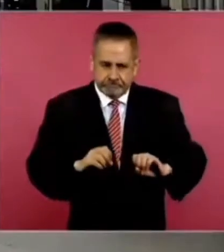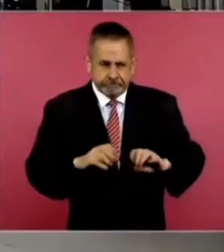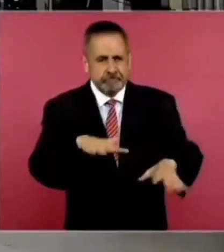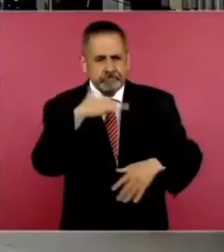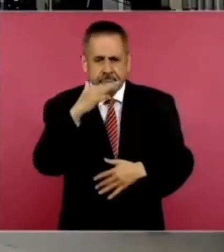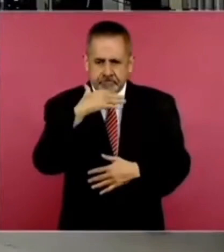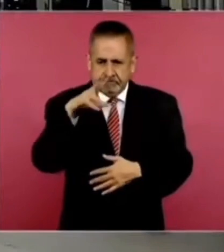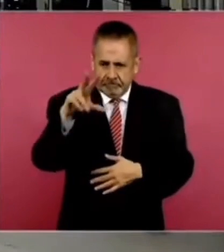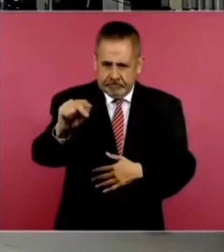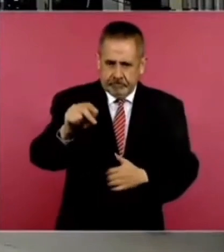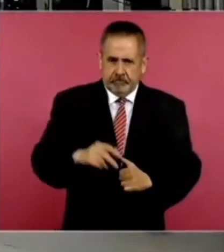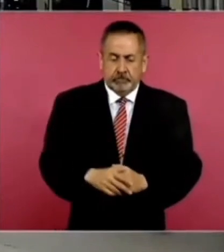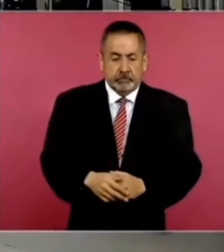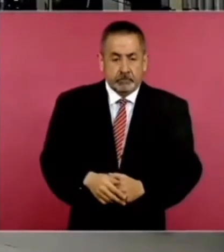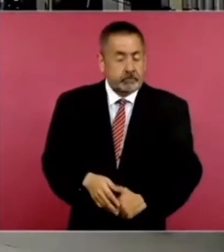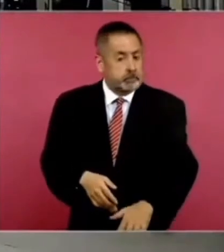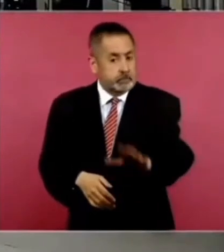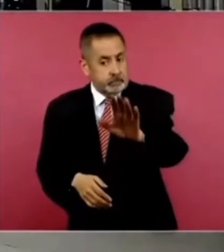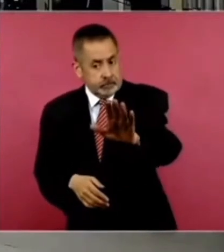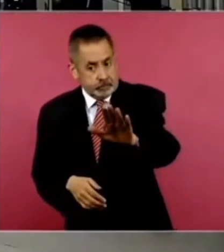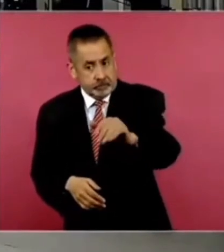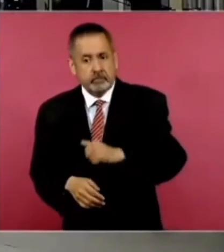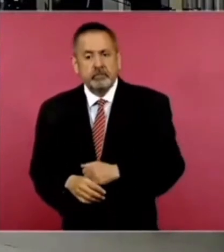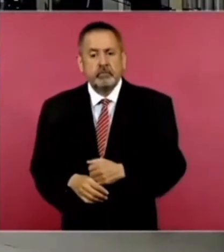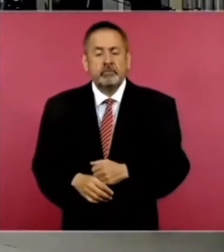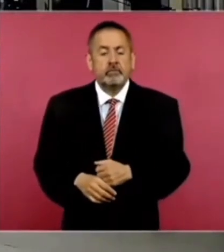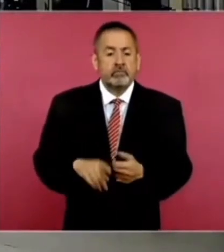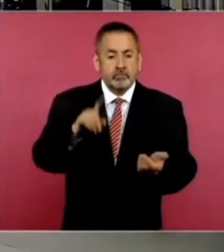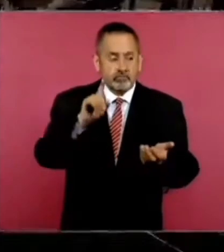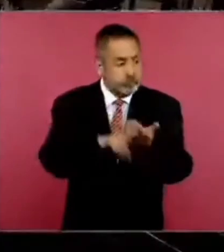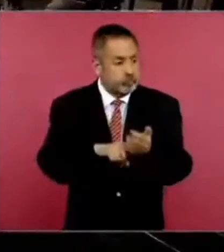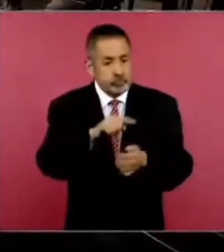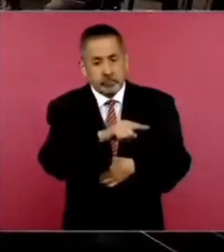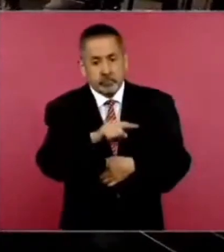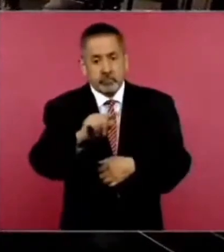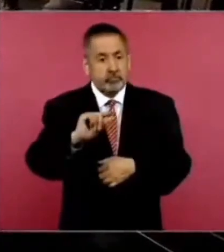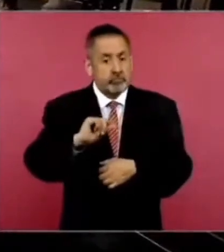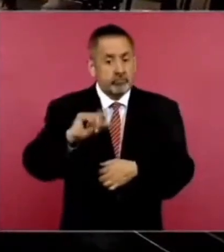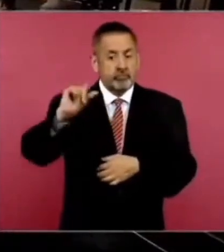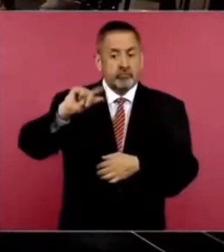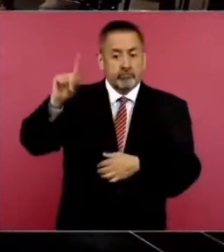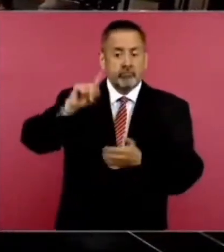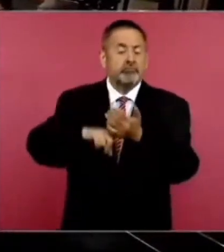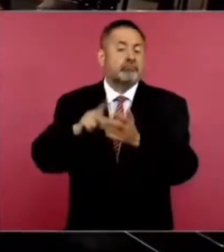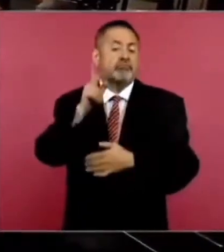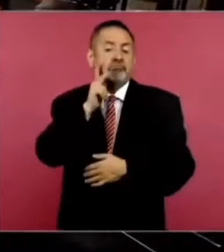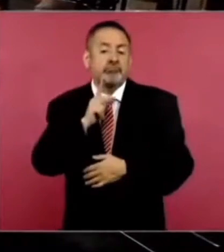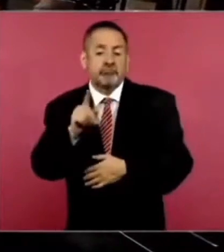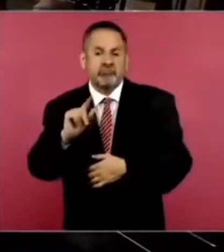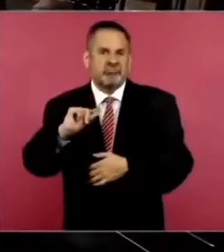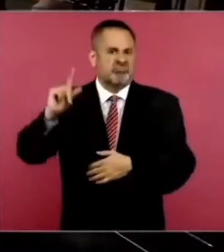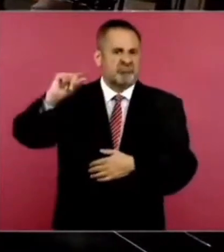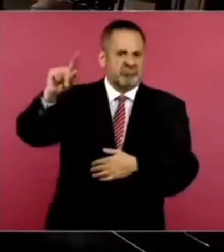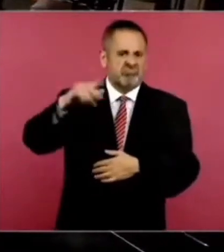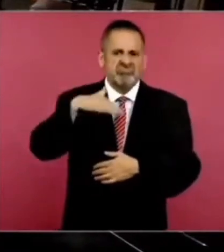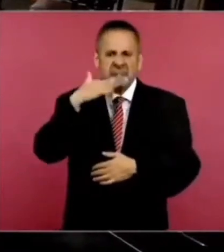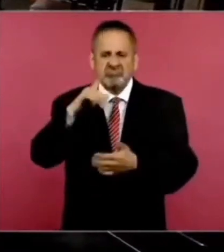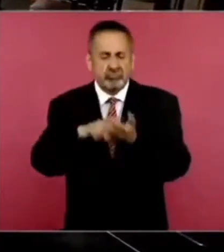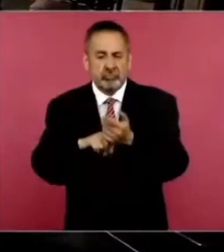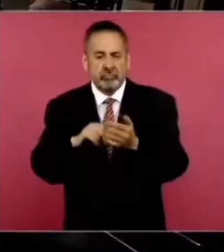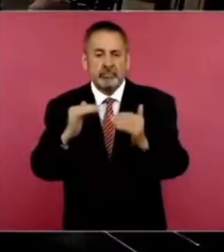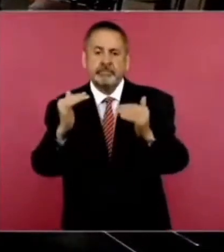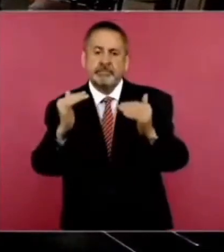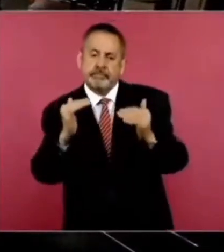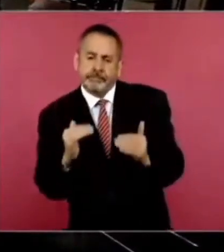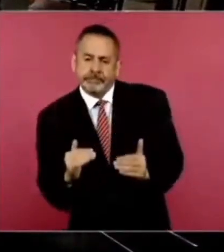lo que nosotros tenemos, no hemos encontrado indicios de que la corrupción se esté dando en altos mandos de Pemex. Son mandos medios coludidos con Sí. despachos